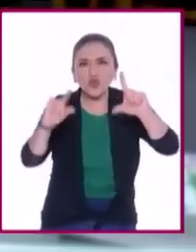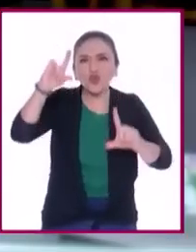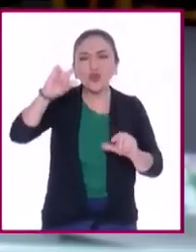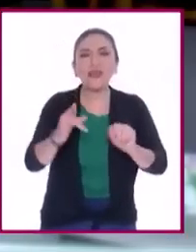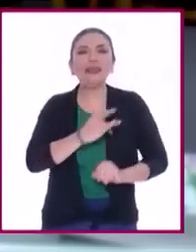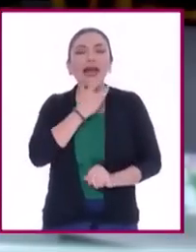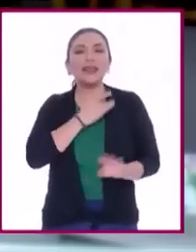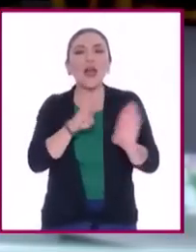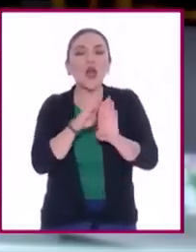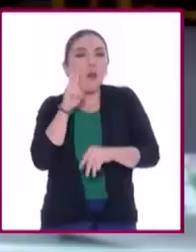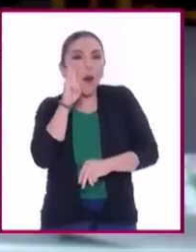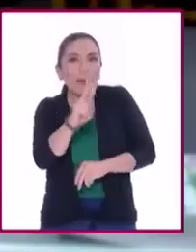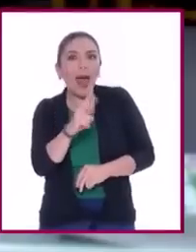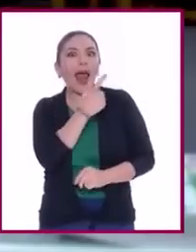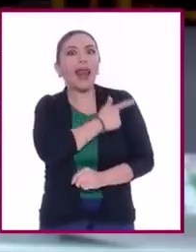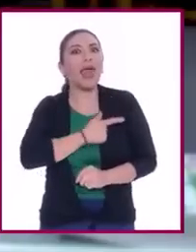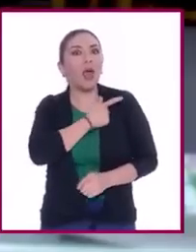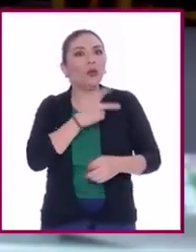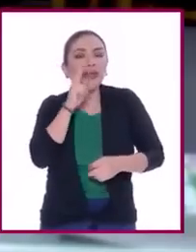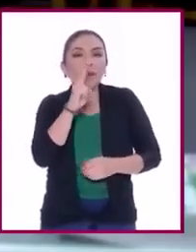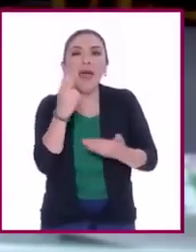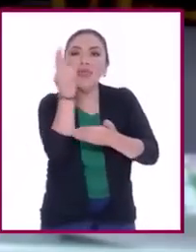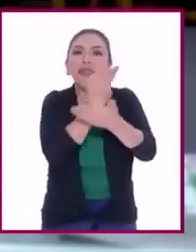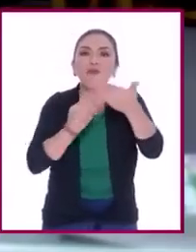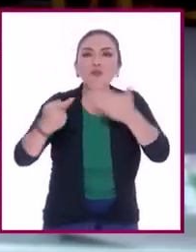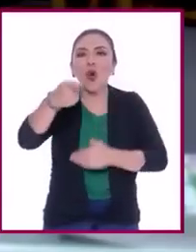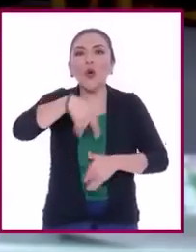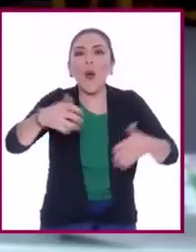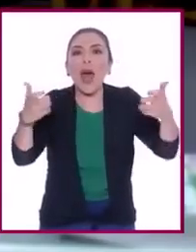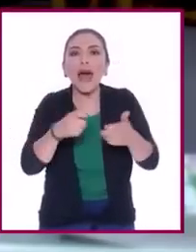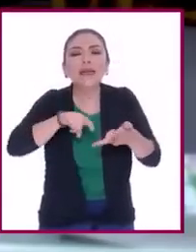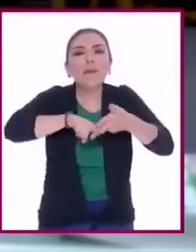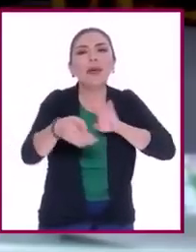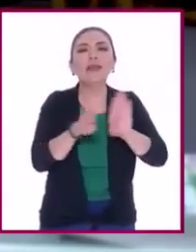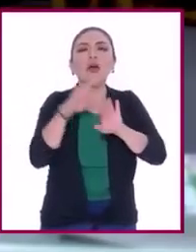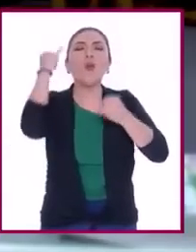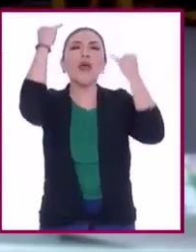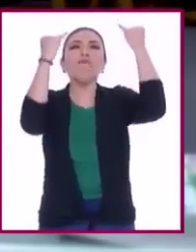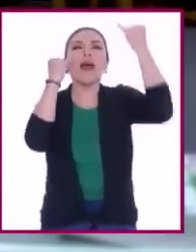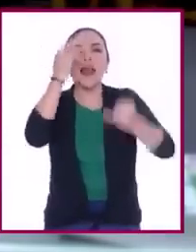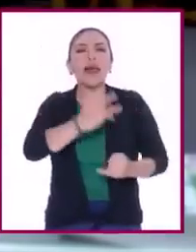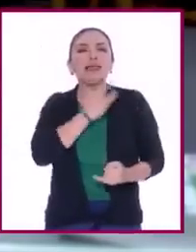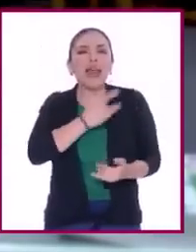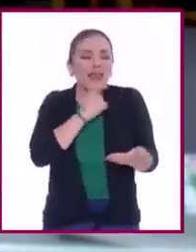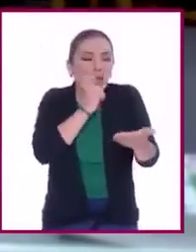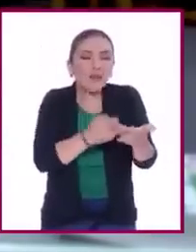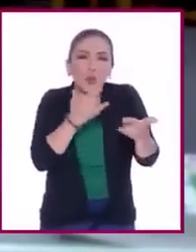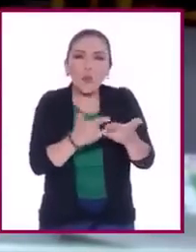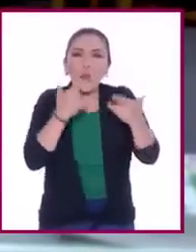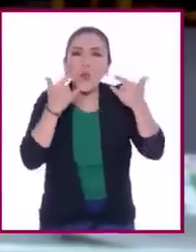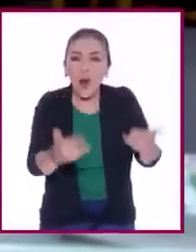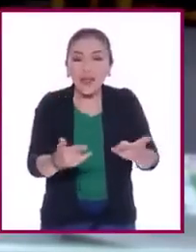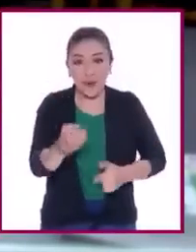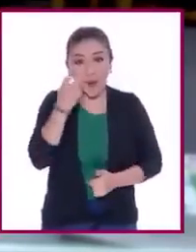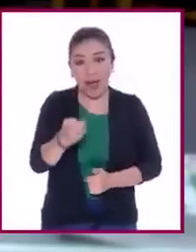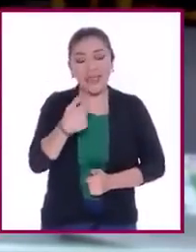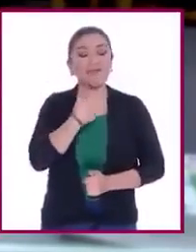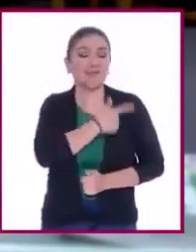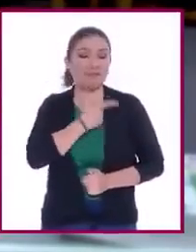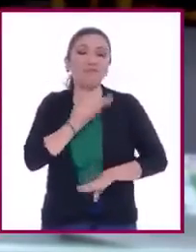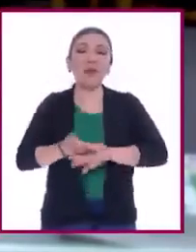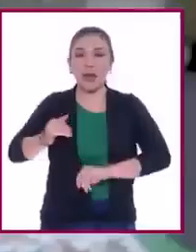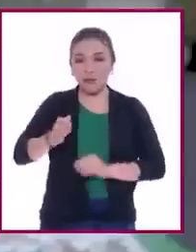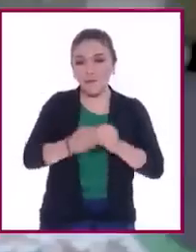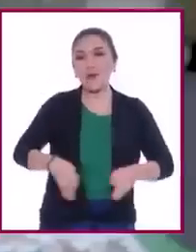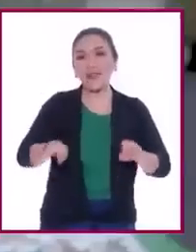les llame la atención no la Ilustración o lo que estás haciendo y ellos empiezan a imaginar o a sentir el cuento no Entonces esta parte pues se me hace muy